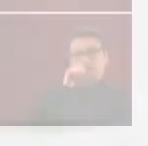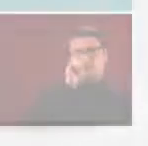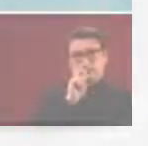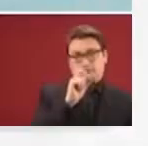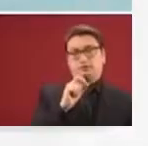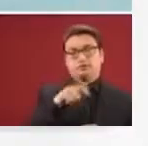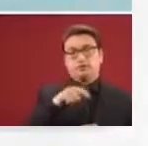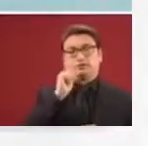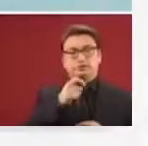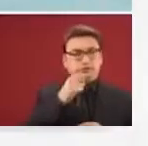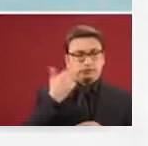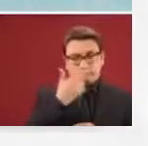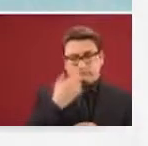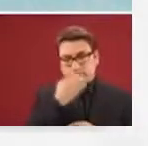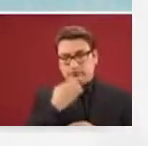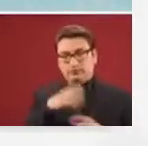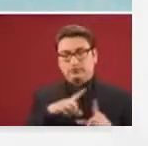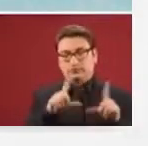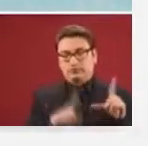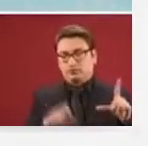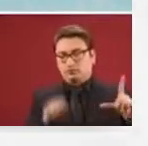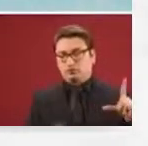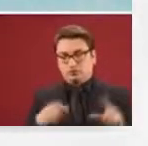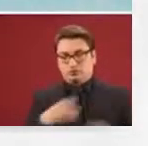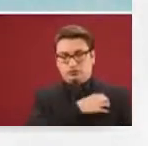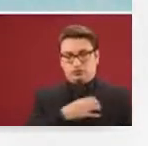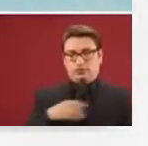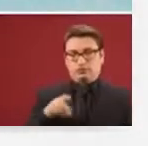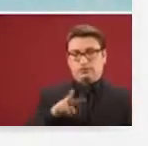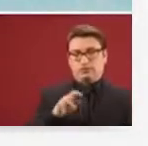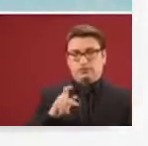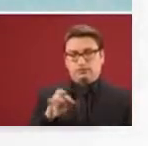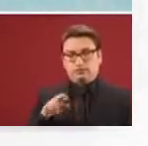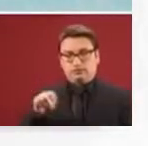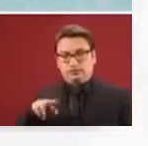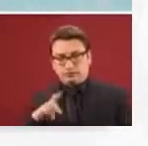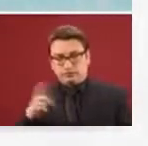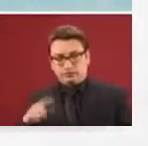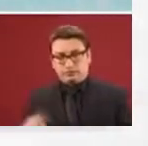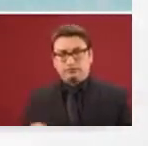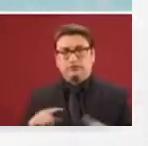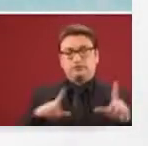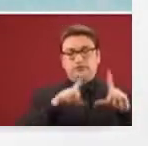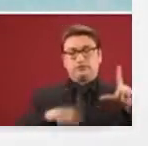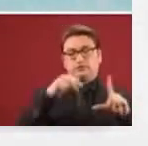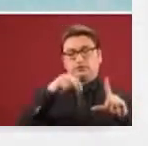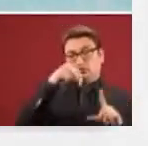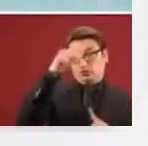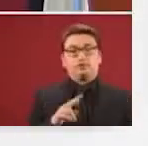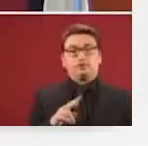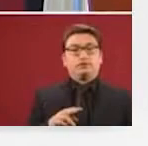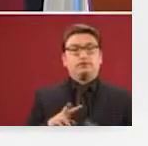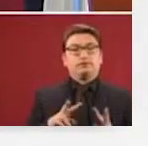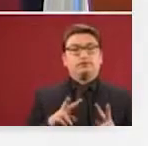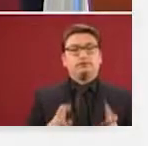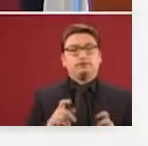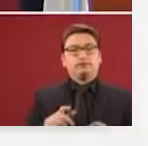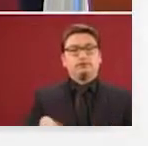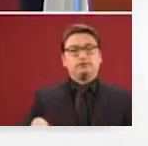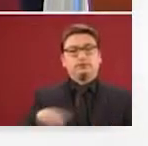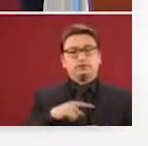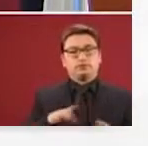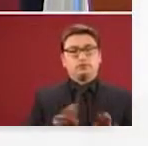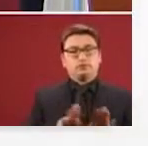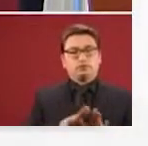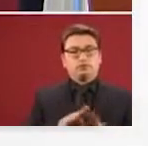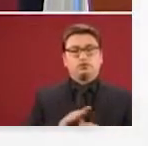El canciller Marcelo Ebrard dijo que México acudirá a la Corte Penal Internacional por la instalación de hasta 90 policías y militares de Bolivia